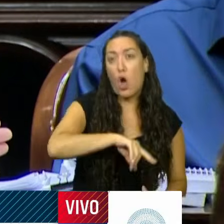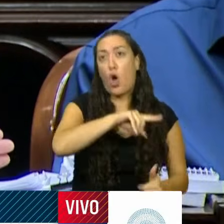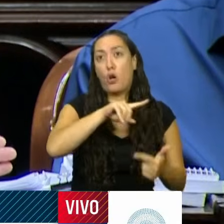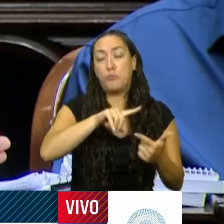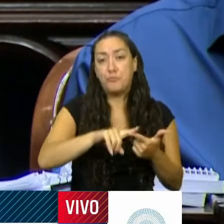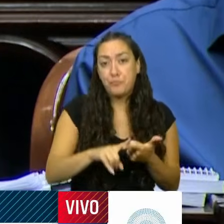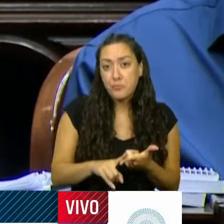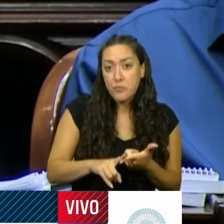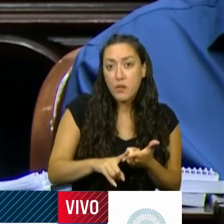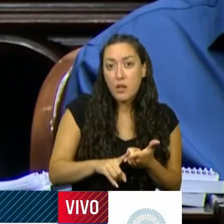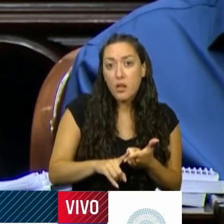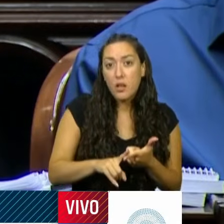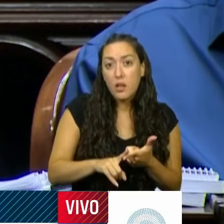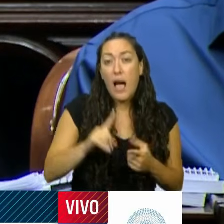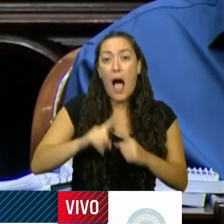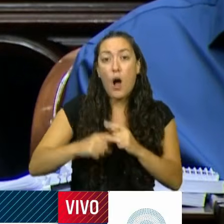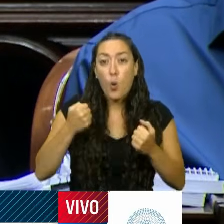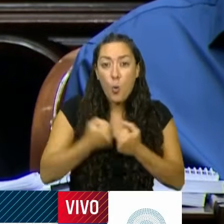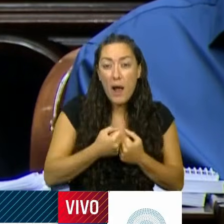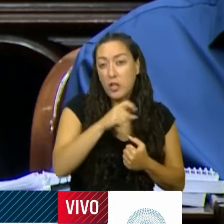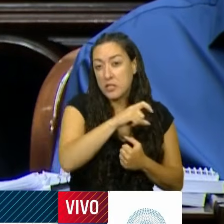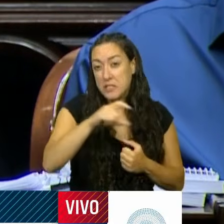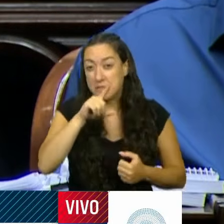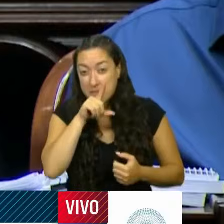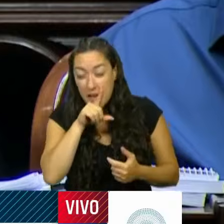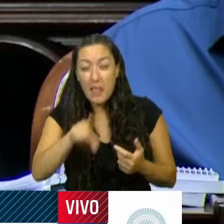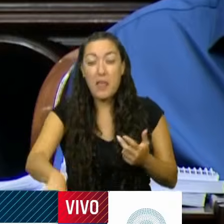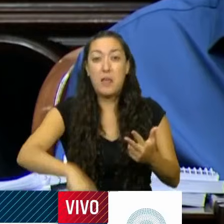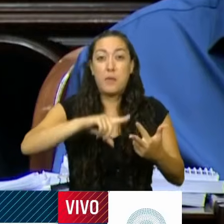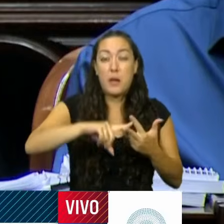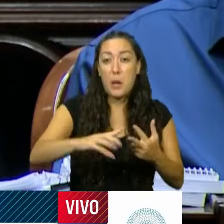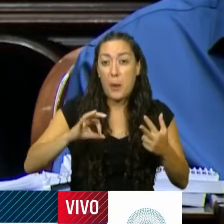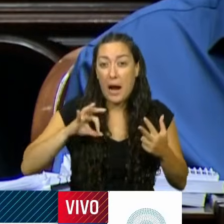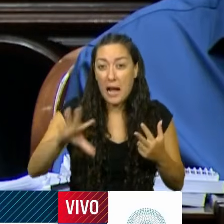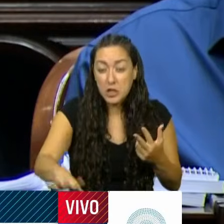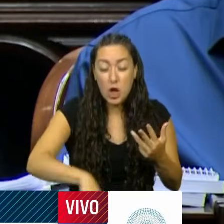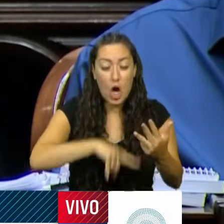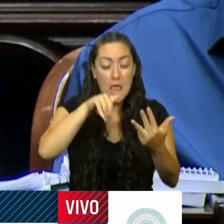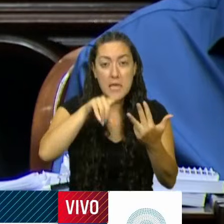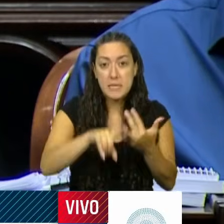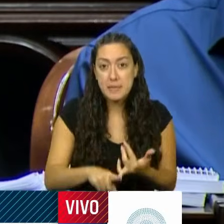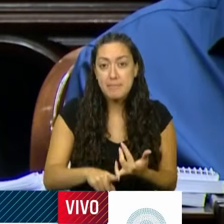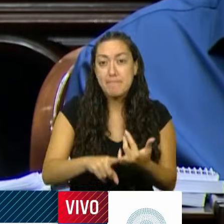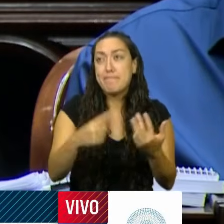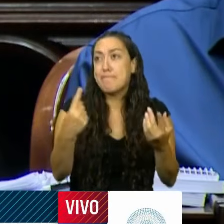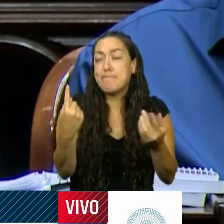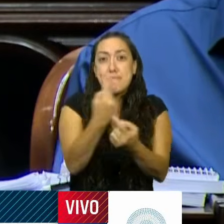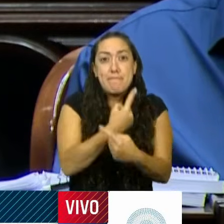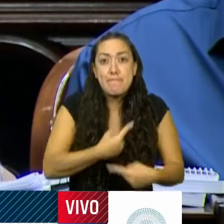pasando por las convenciones colectivas de trabajo, pasando por las vacaciones, pasando por las cosas más